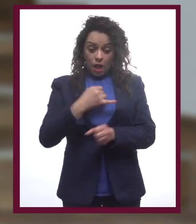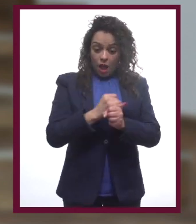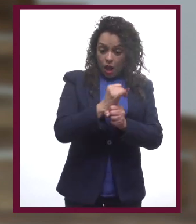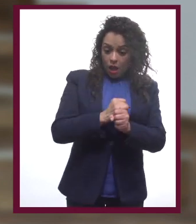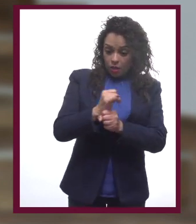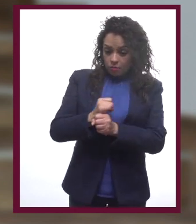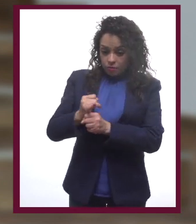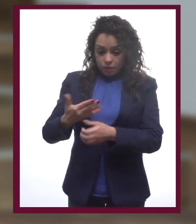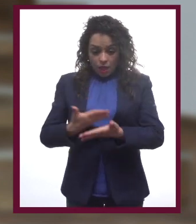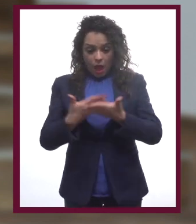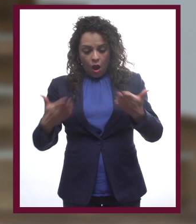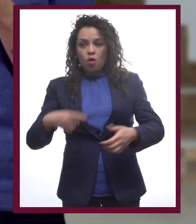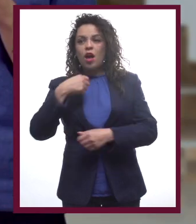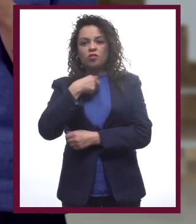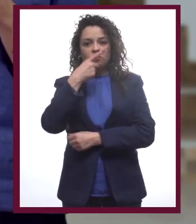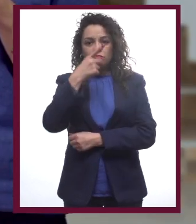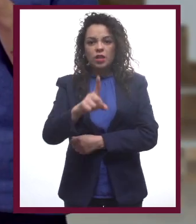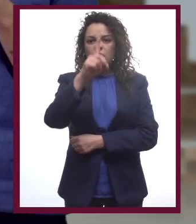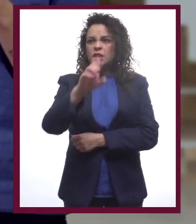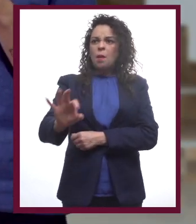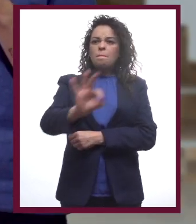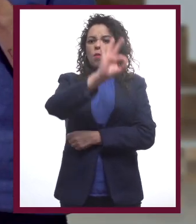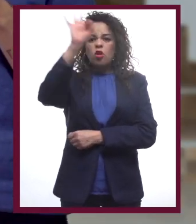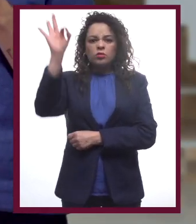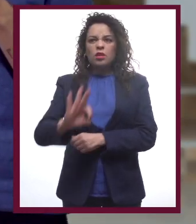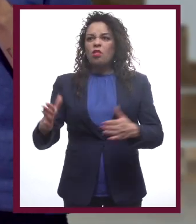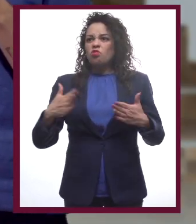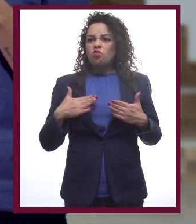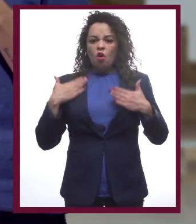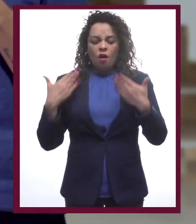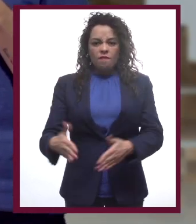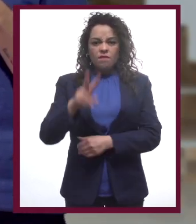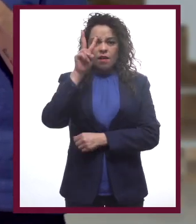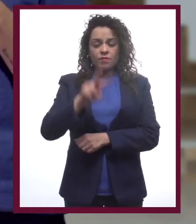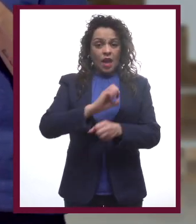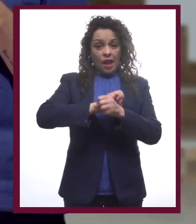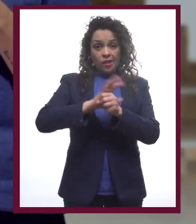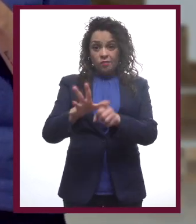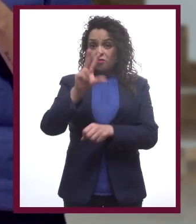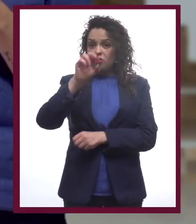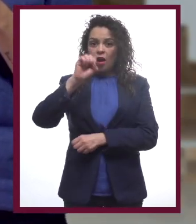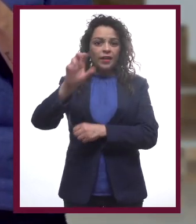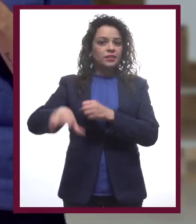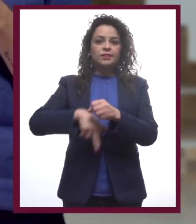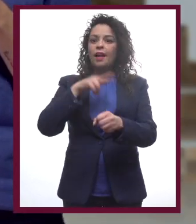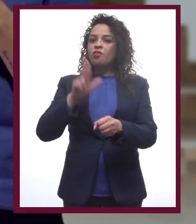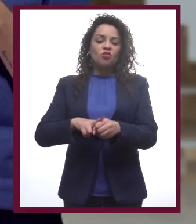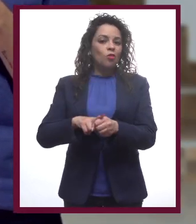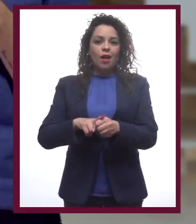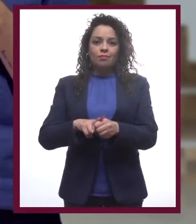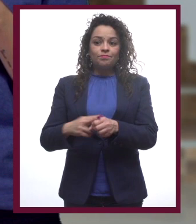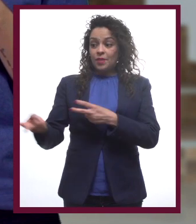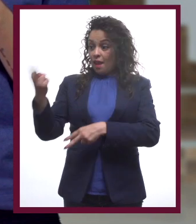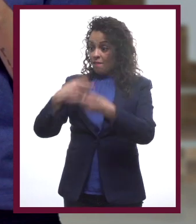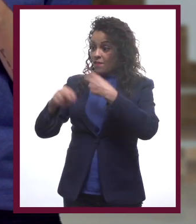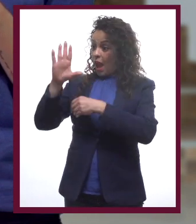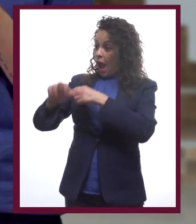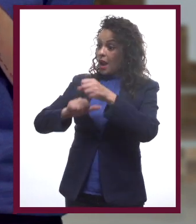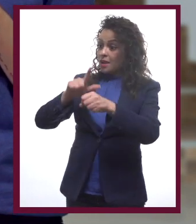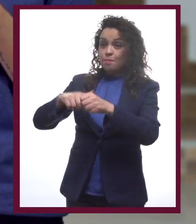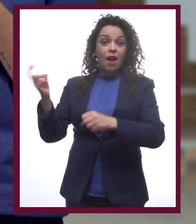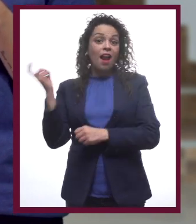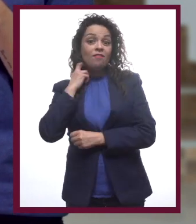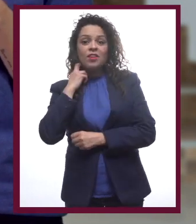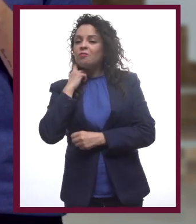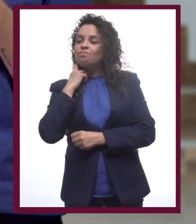e investigación hasta la fecha, puedo decir esto con el 100% de confianza, de que el coronavirus no es natural. No vino